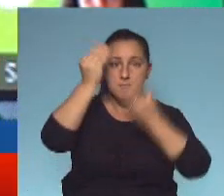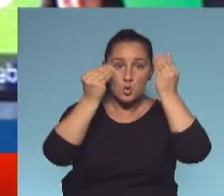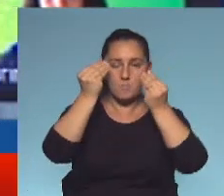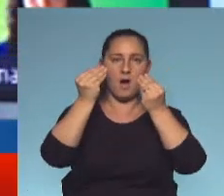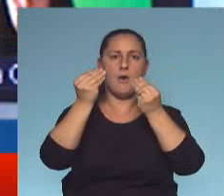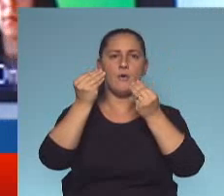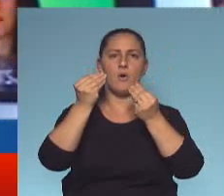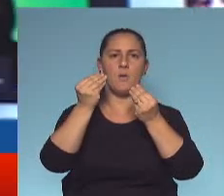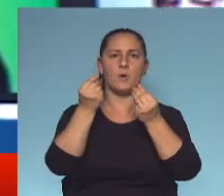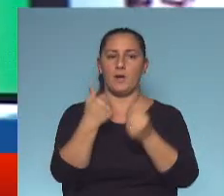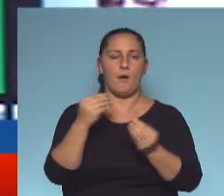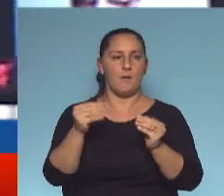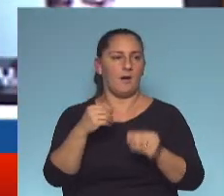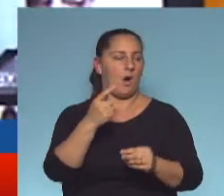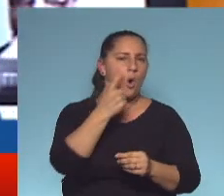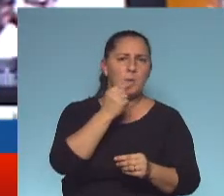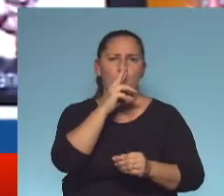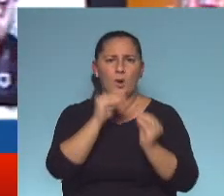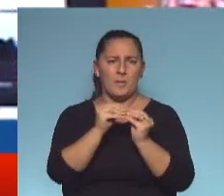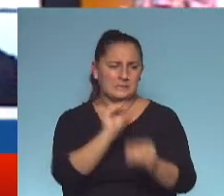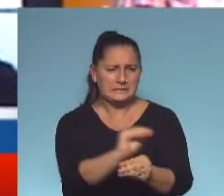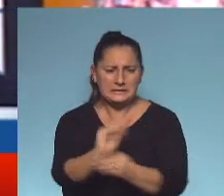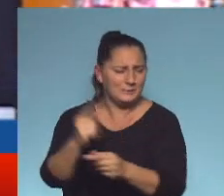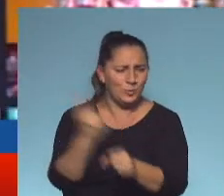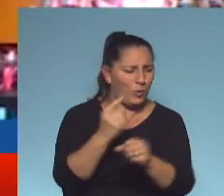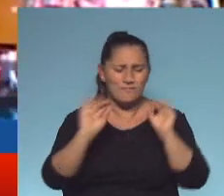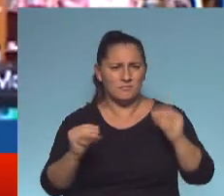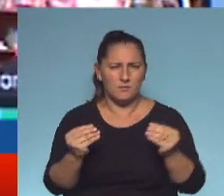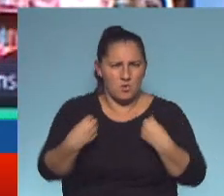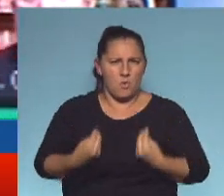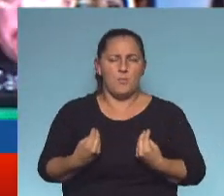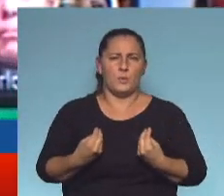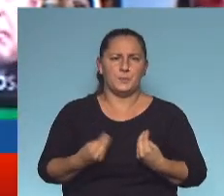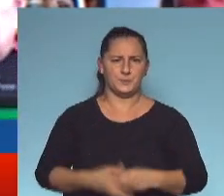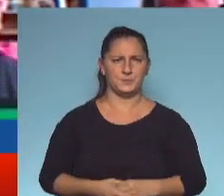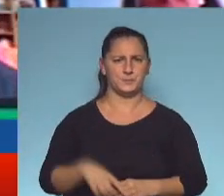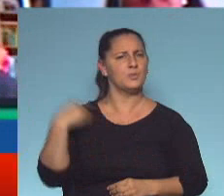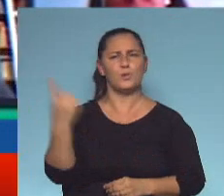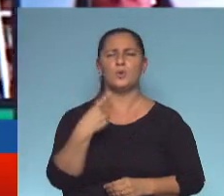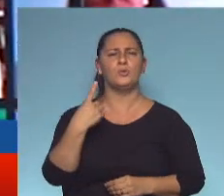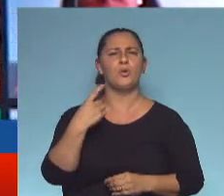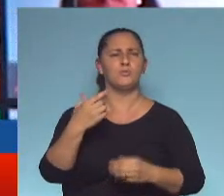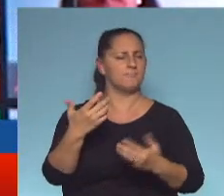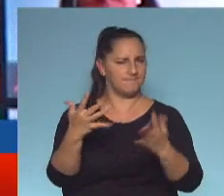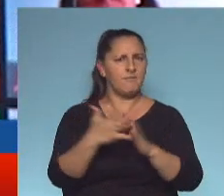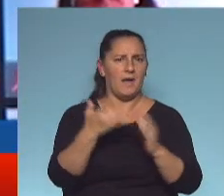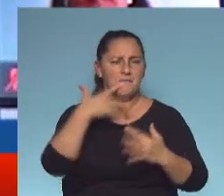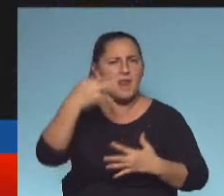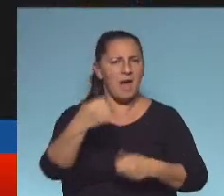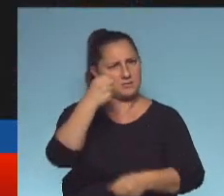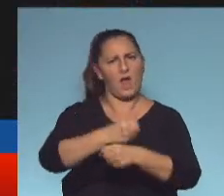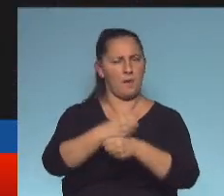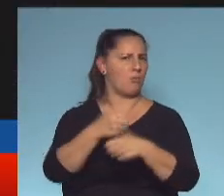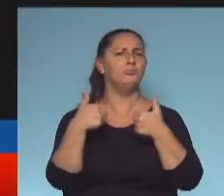preocupadísimos porque nuestros compañeros y compañeras coman. Entonces, reivindicar todo el trabajo que se viene